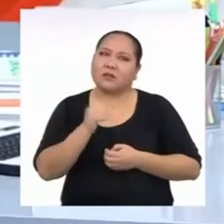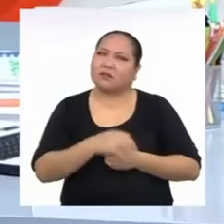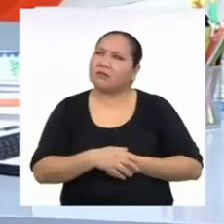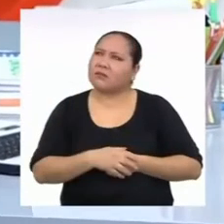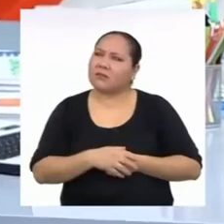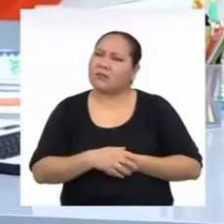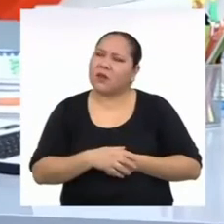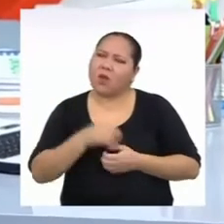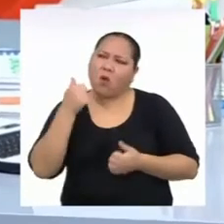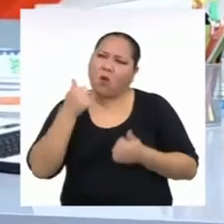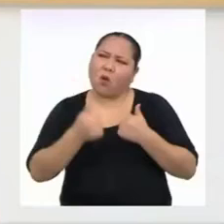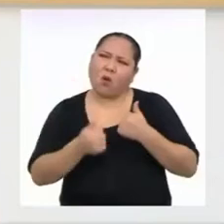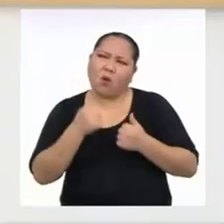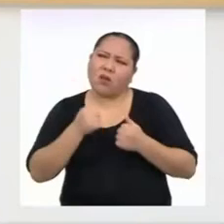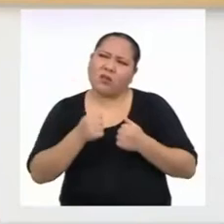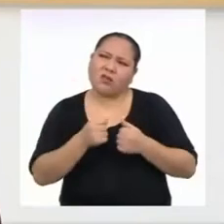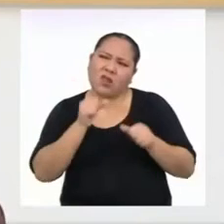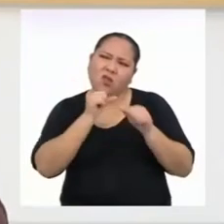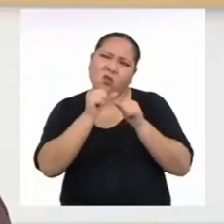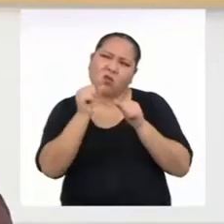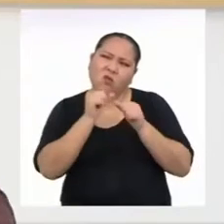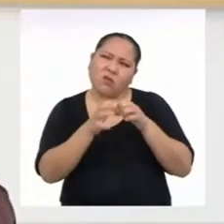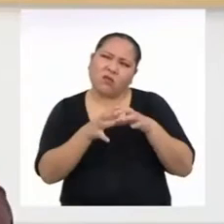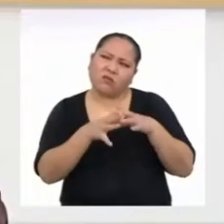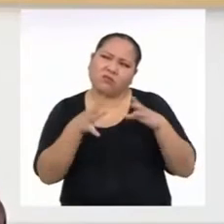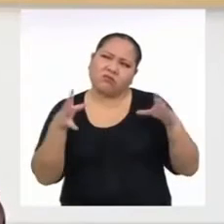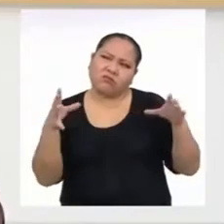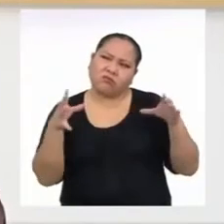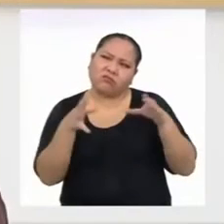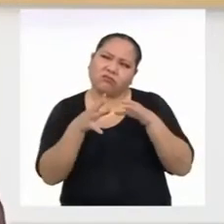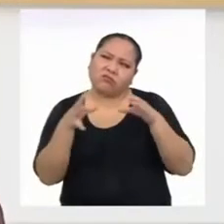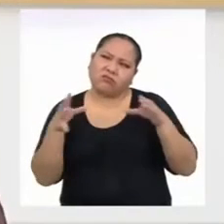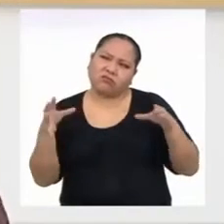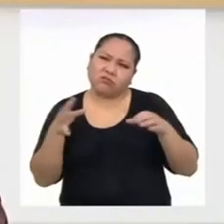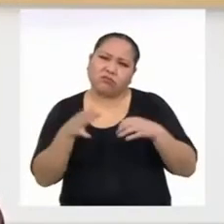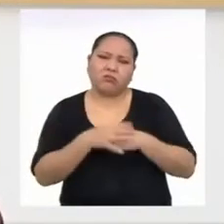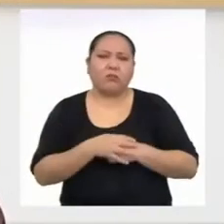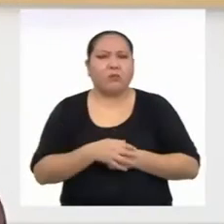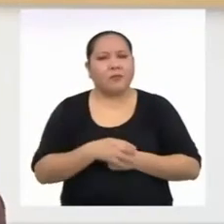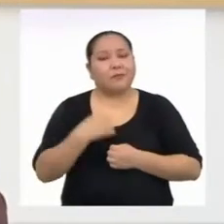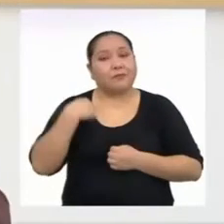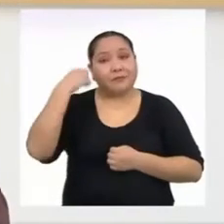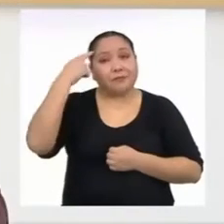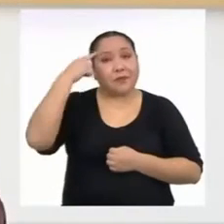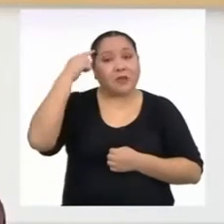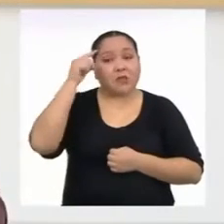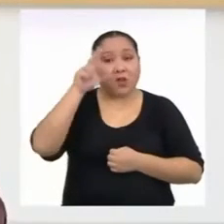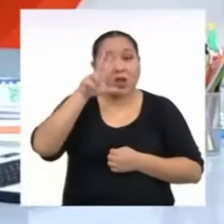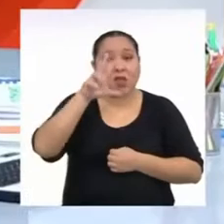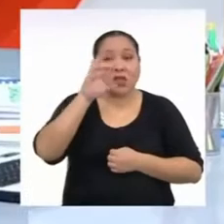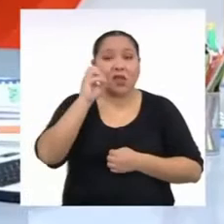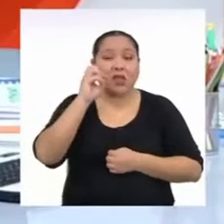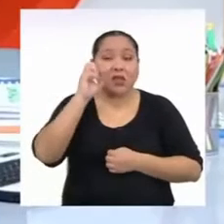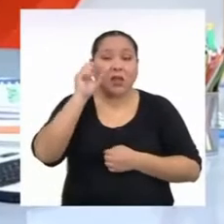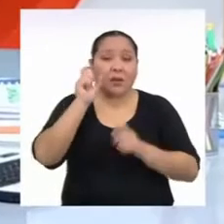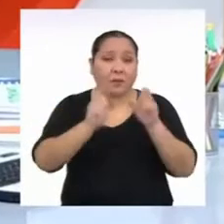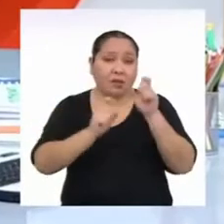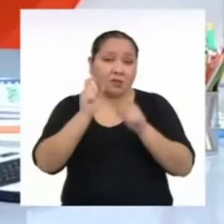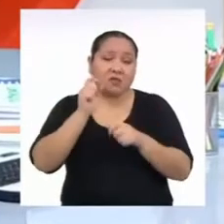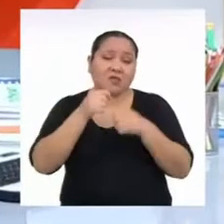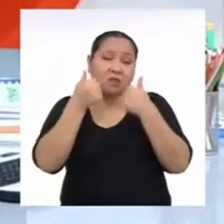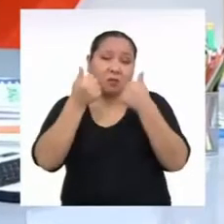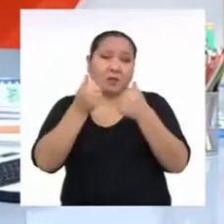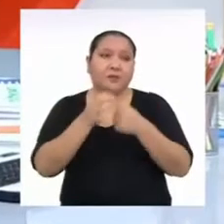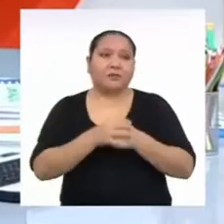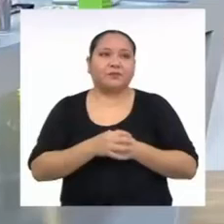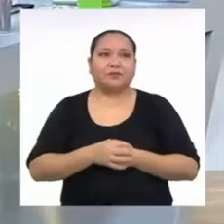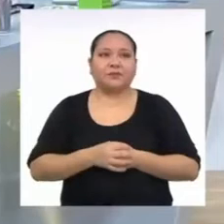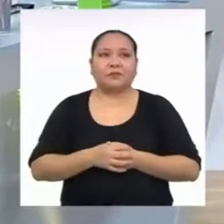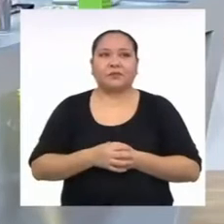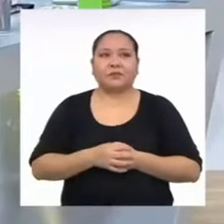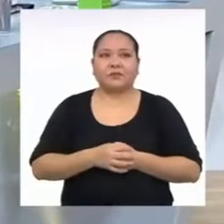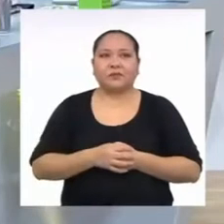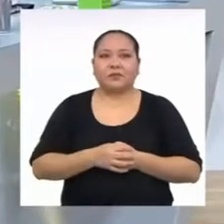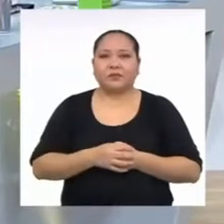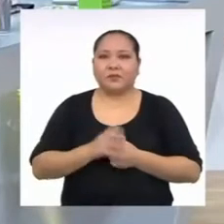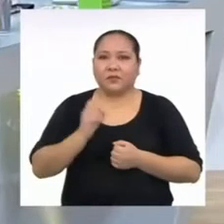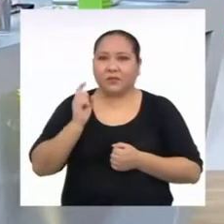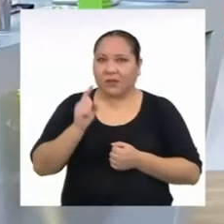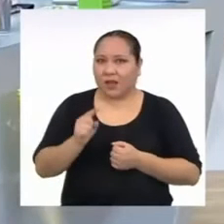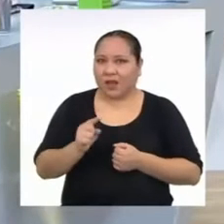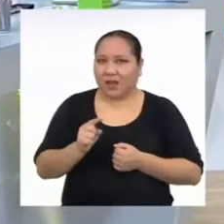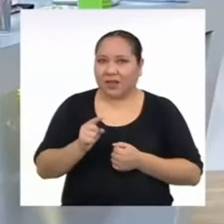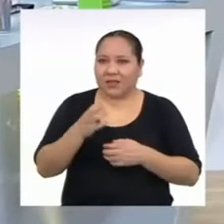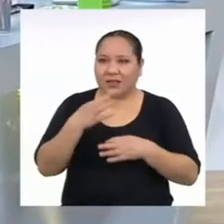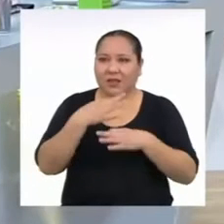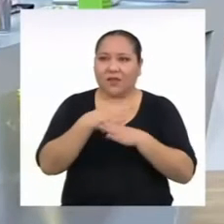sería el tamaño ideal? Creo que para nuestro caso, 30 individuos estaría bien. O sea que, para